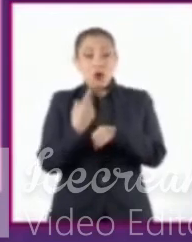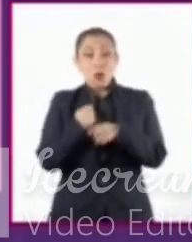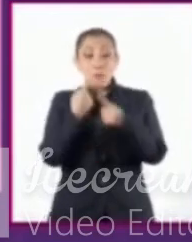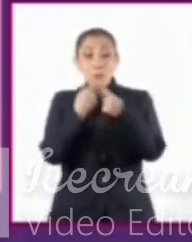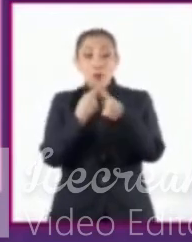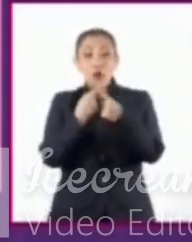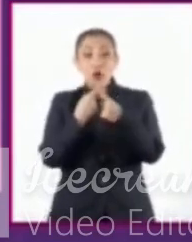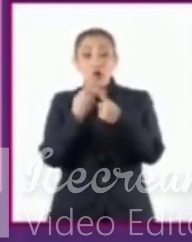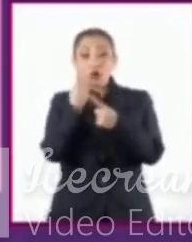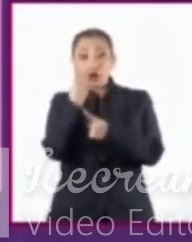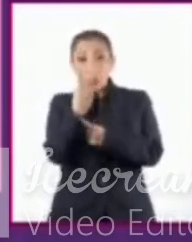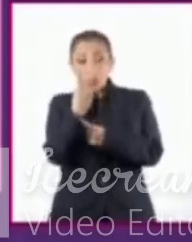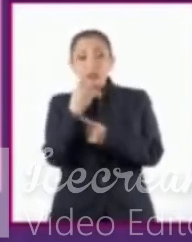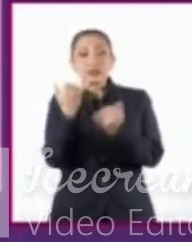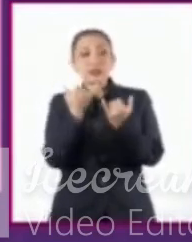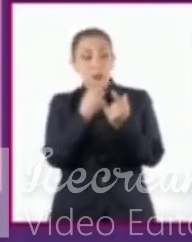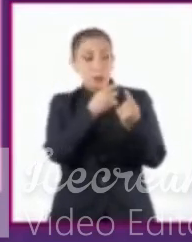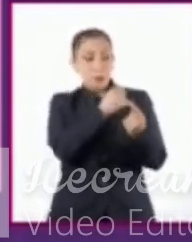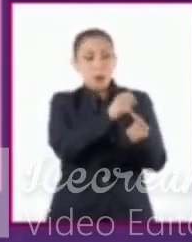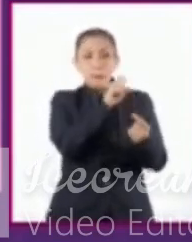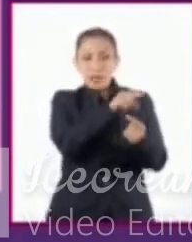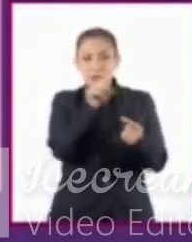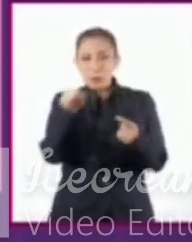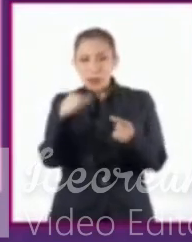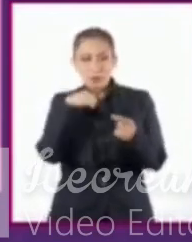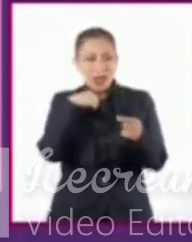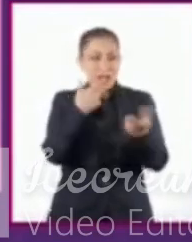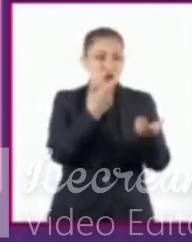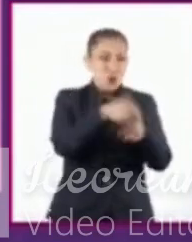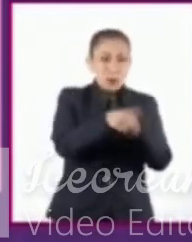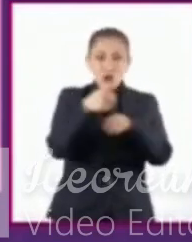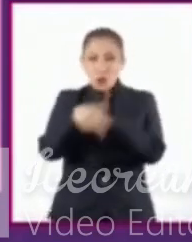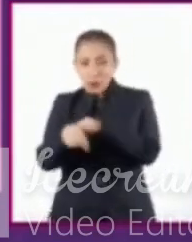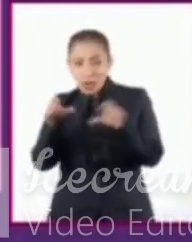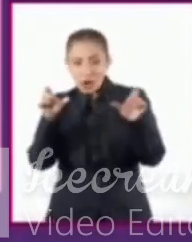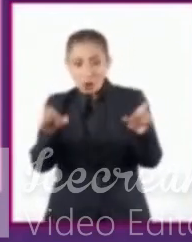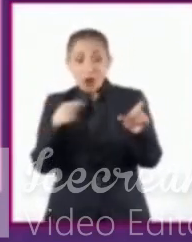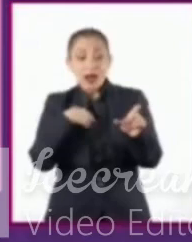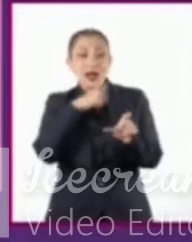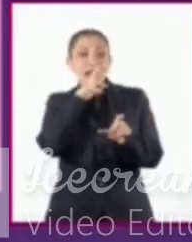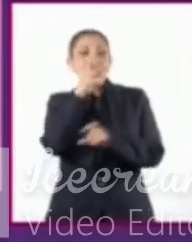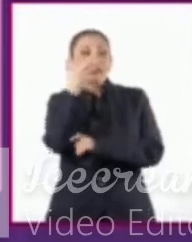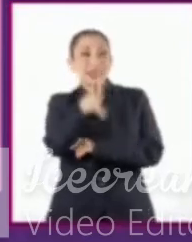a ser igual a x. Por lo tanto, el resultado de esa x es 10.